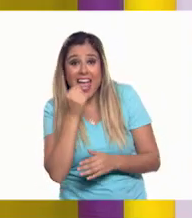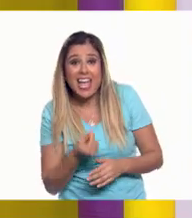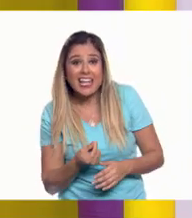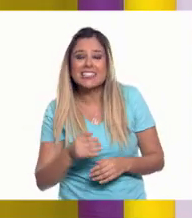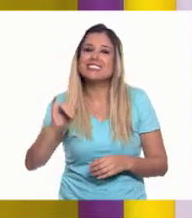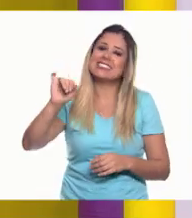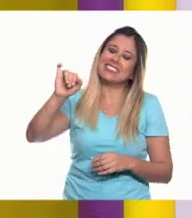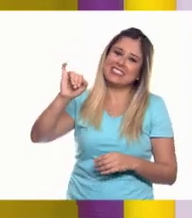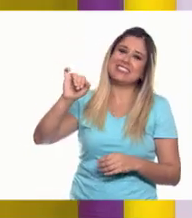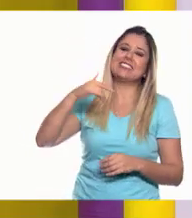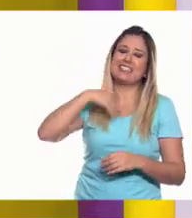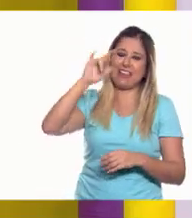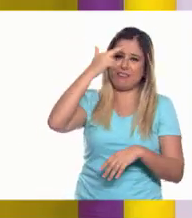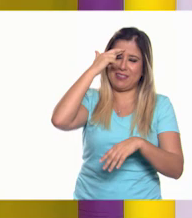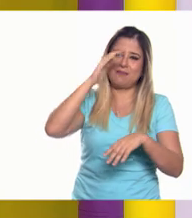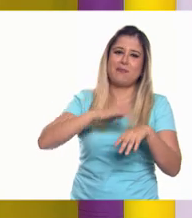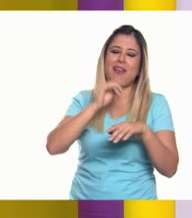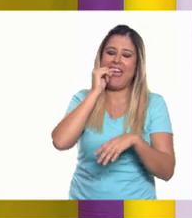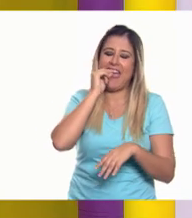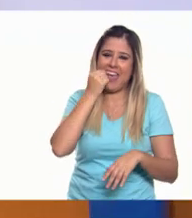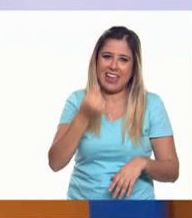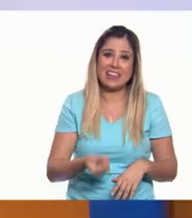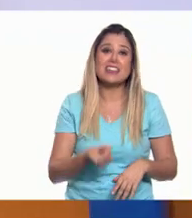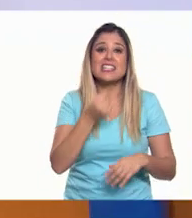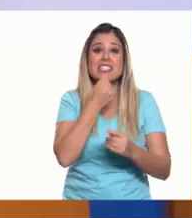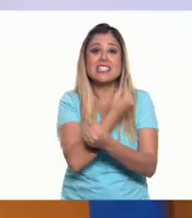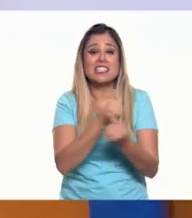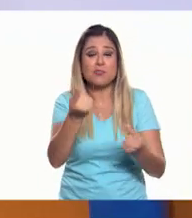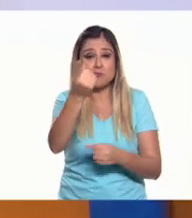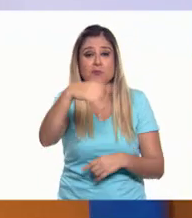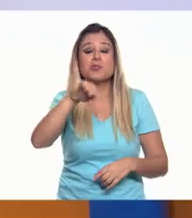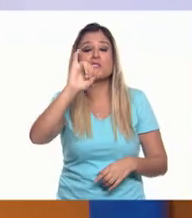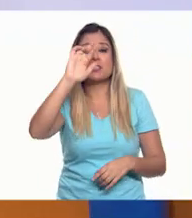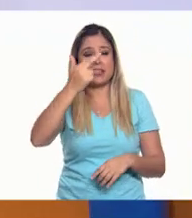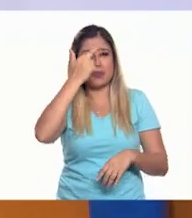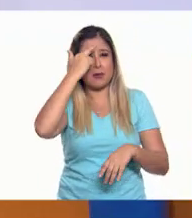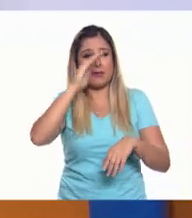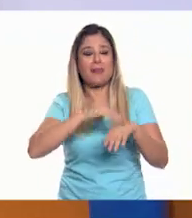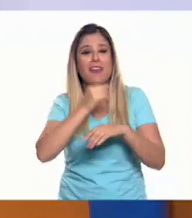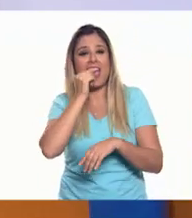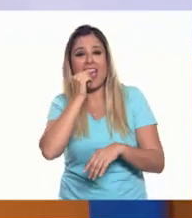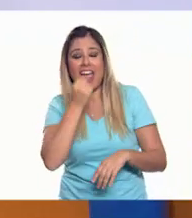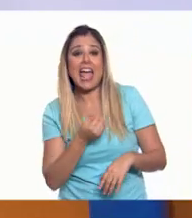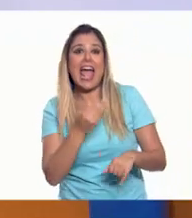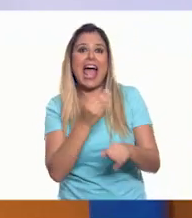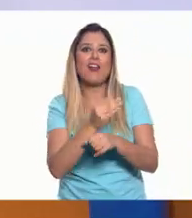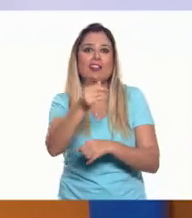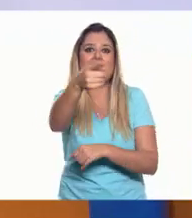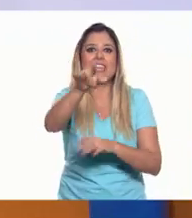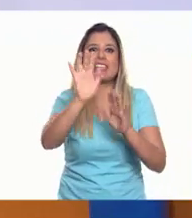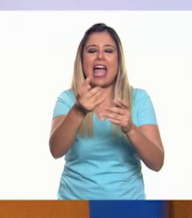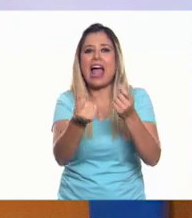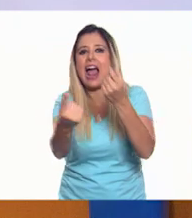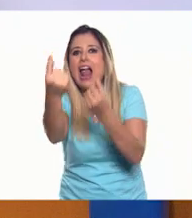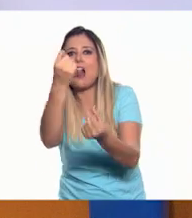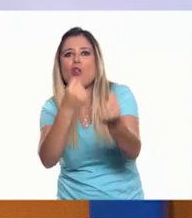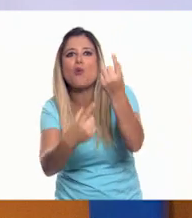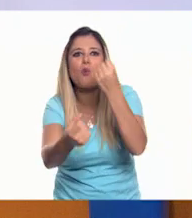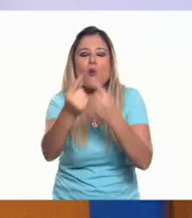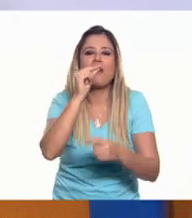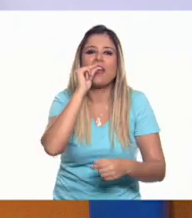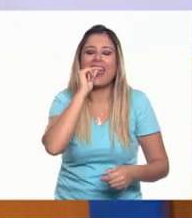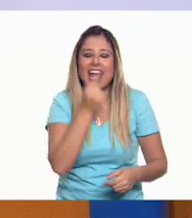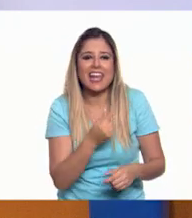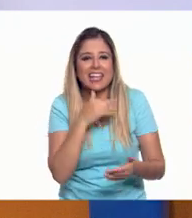sí me acuerdo de eso. Ay, dicen las niñas y niños que sí lo recuerdan porque ahorita están mudando de dientes y están recordando